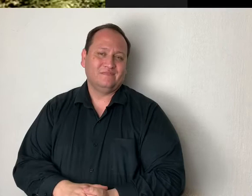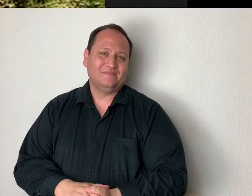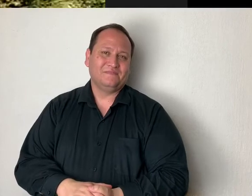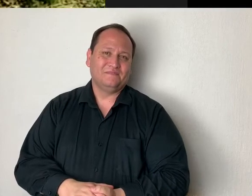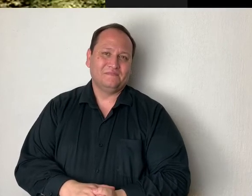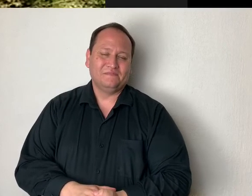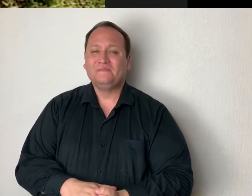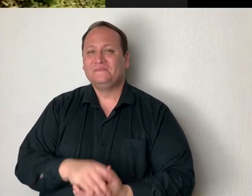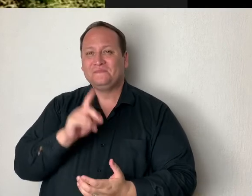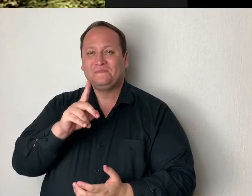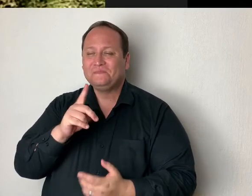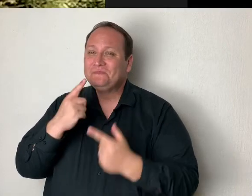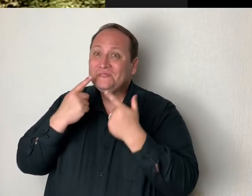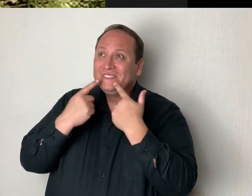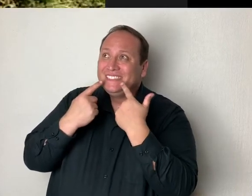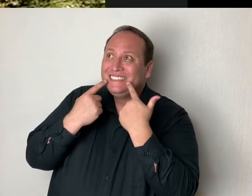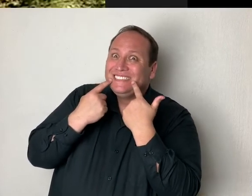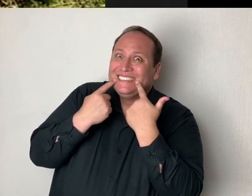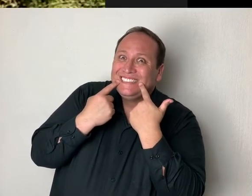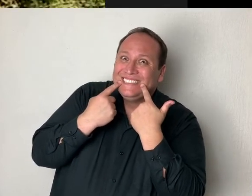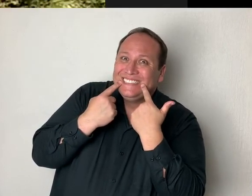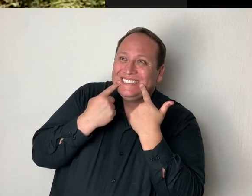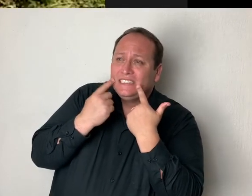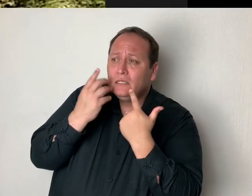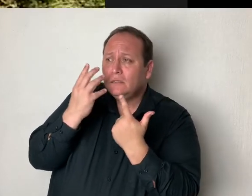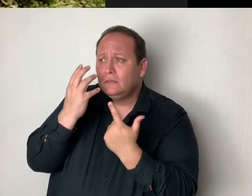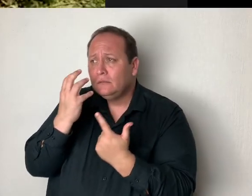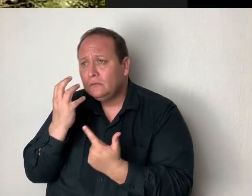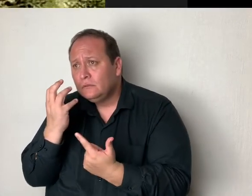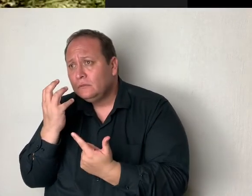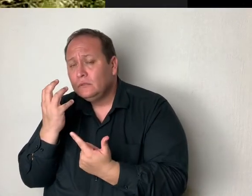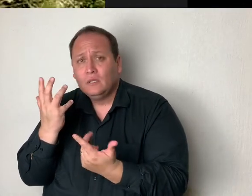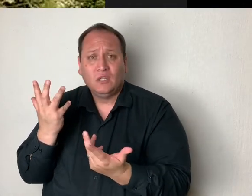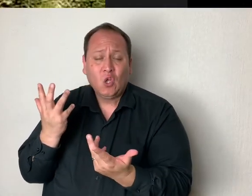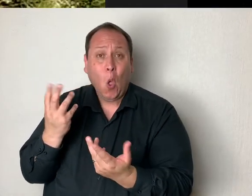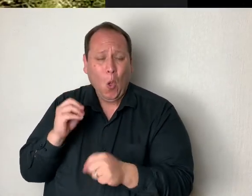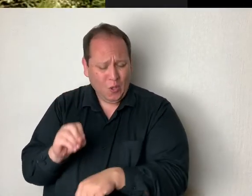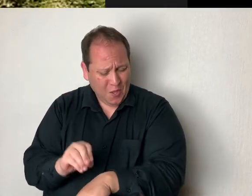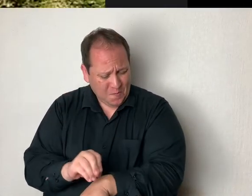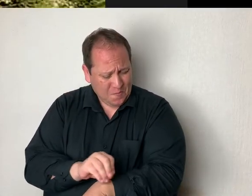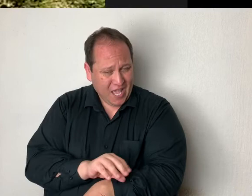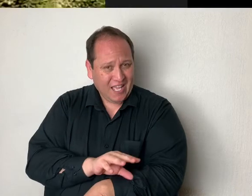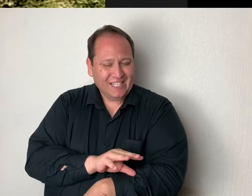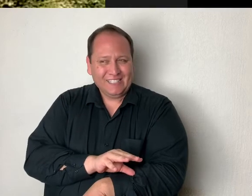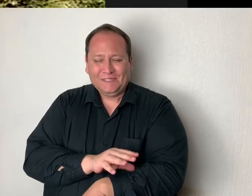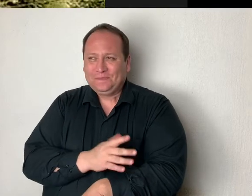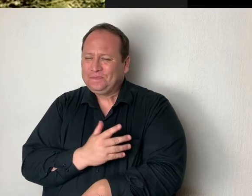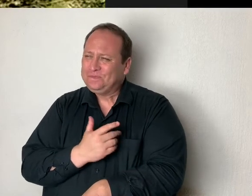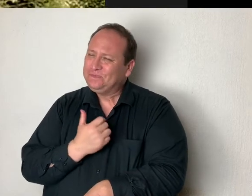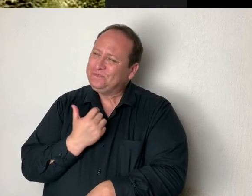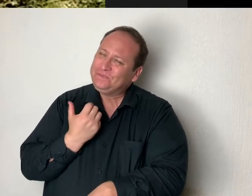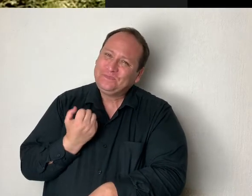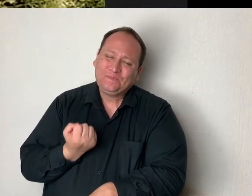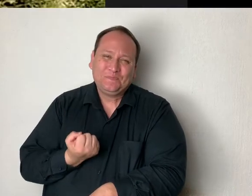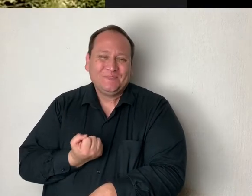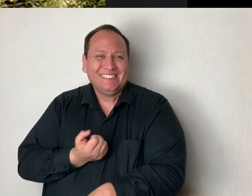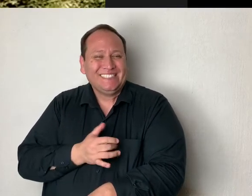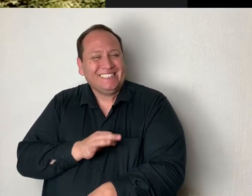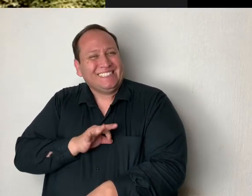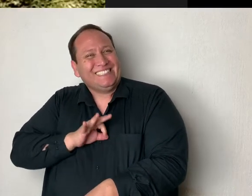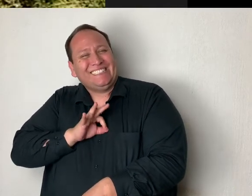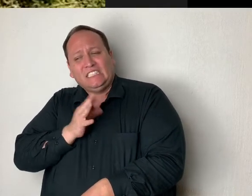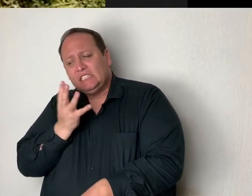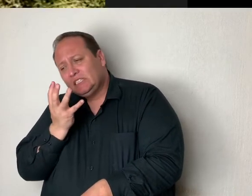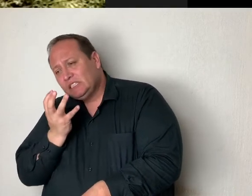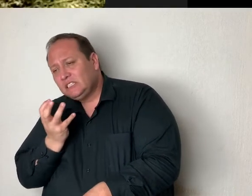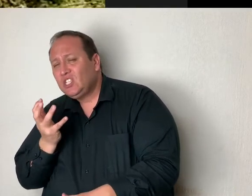sonrisa de tristeza, una emoción agridulce de no poder estrechar los brazos de